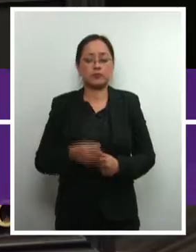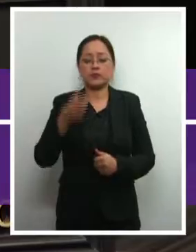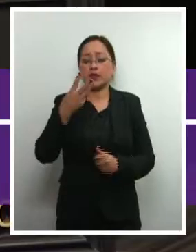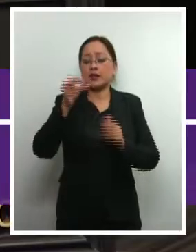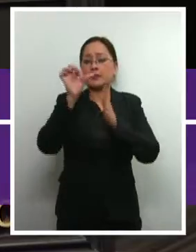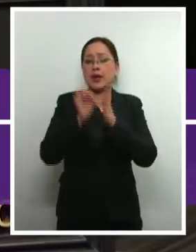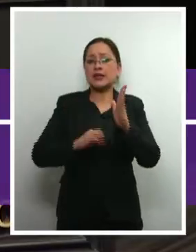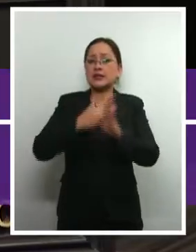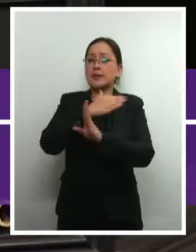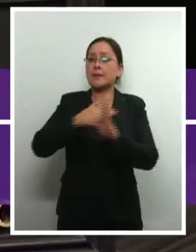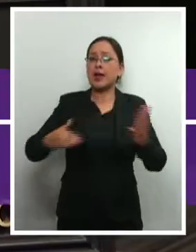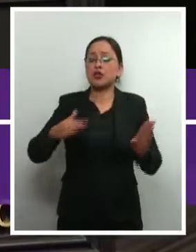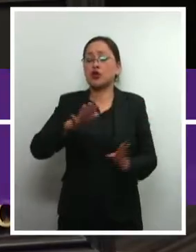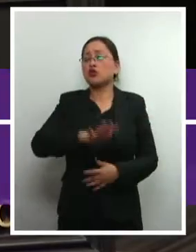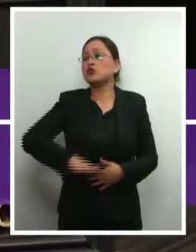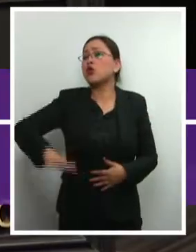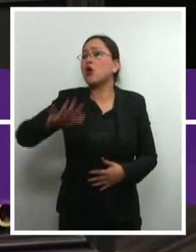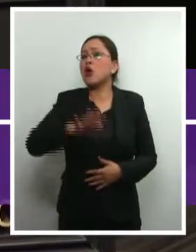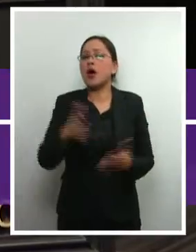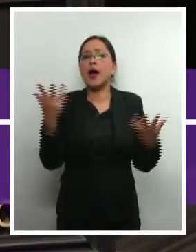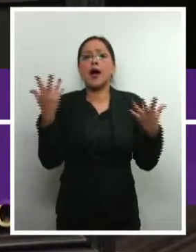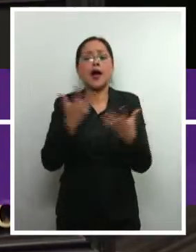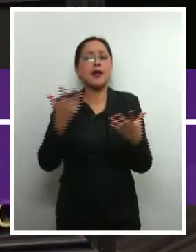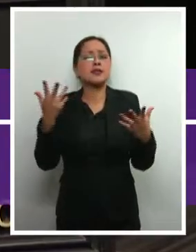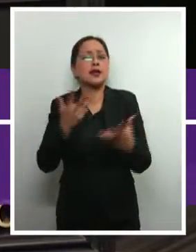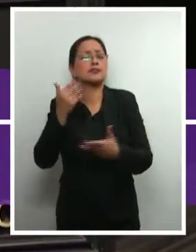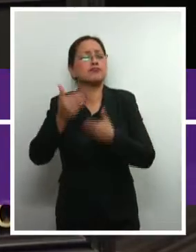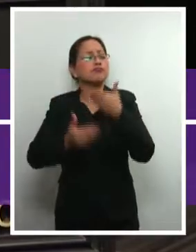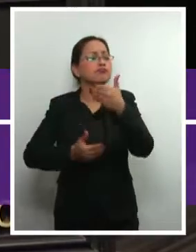y medio hemos estado